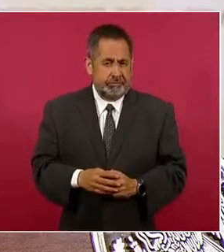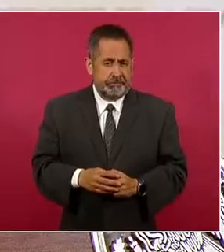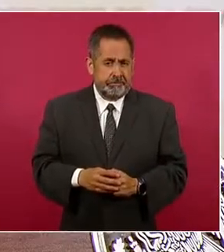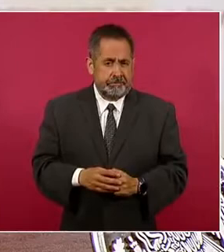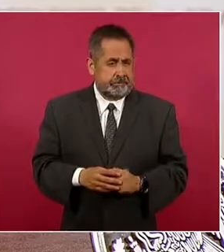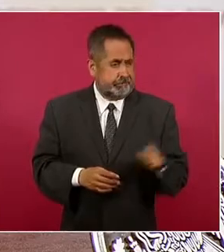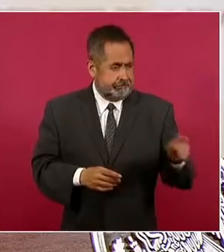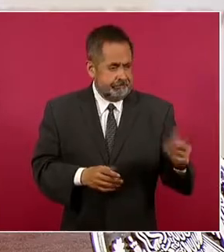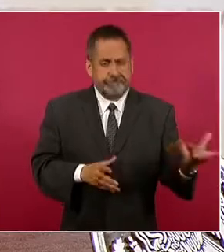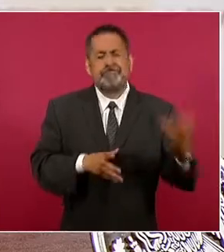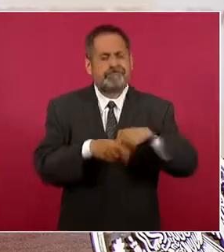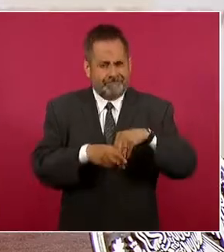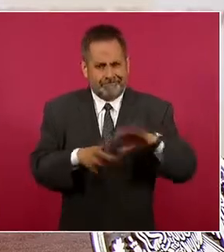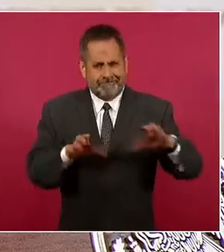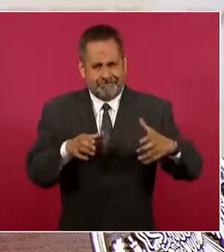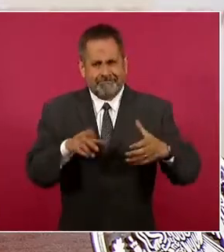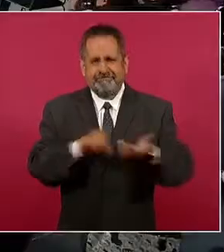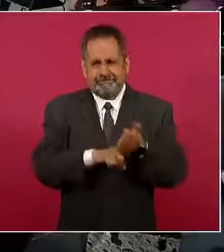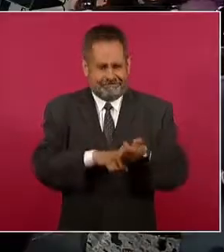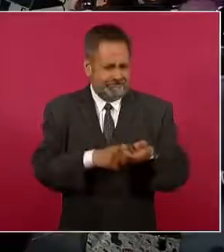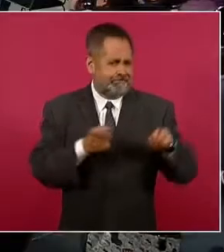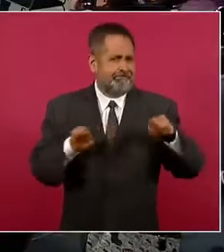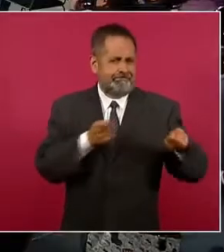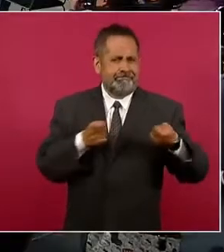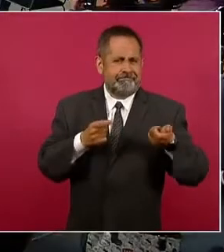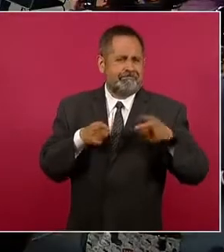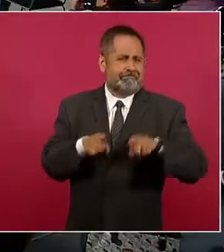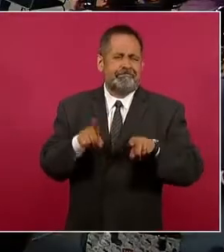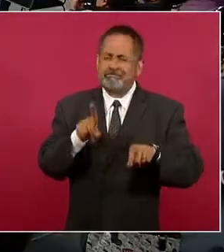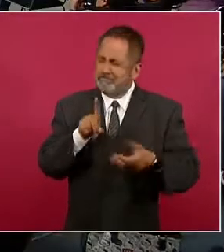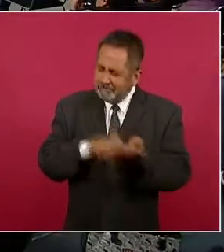que pertenecen a un poder paralelo,